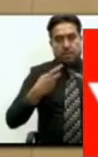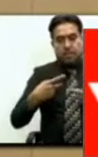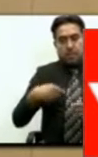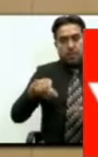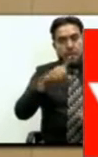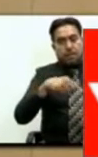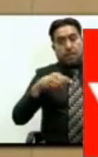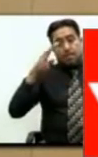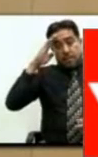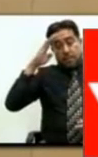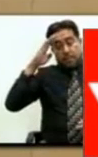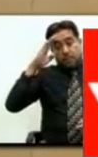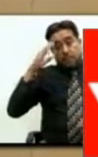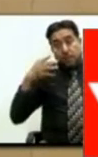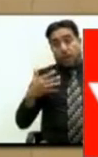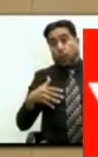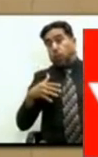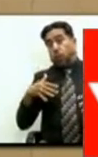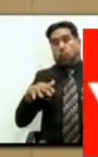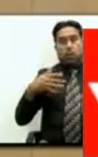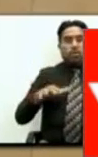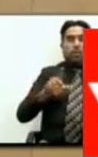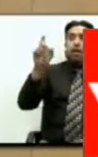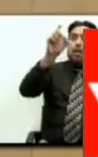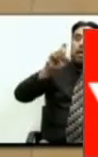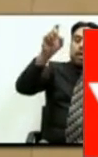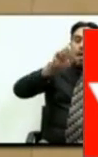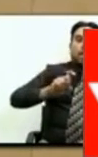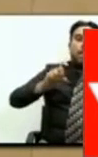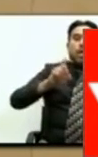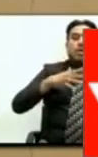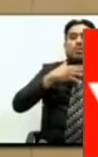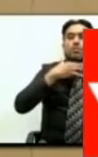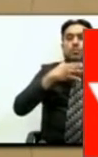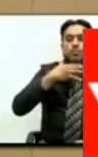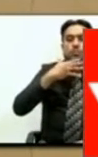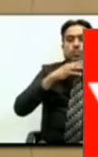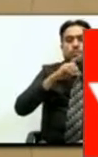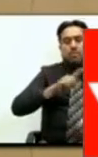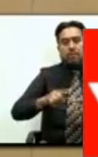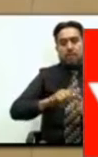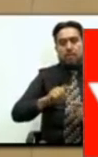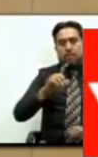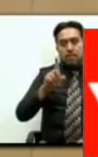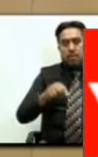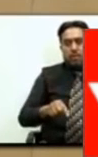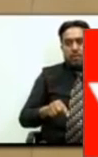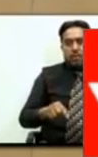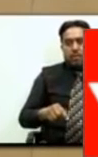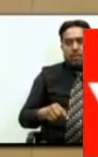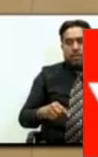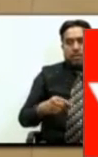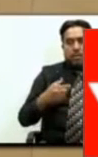indignan por las pintas de rayas por la intervención en monumentos ya amnistía